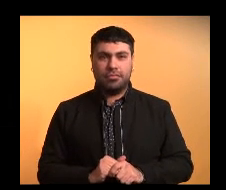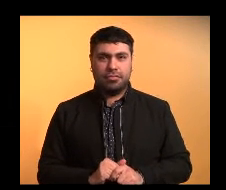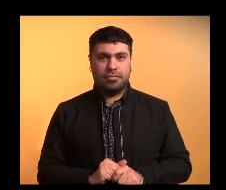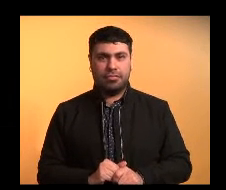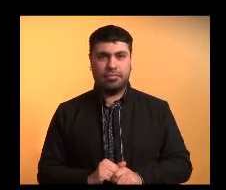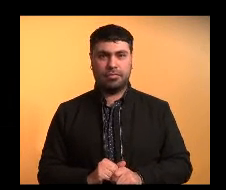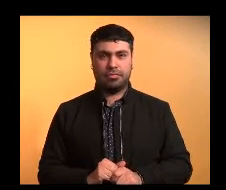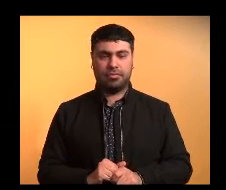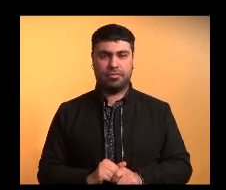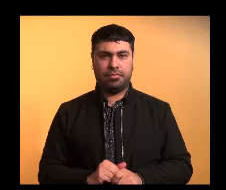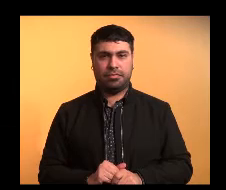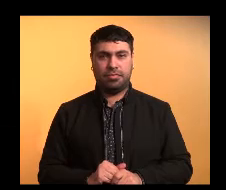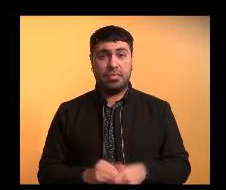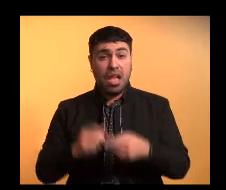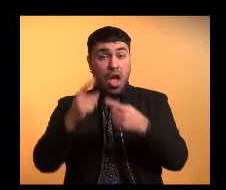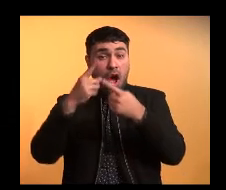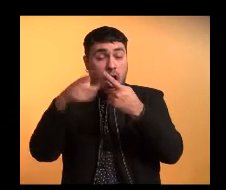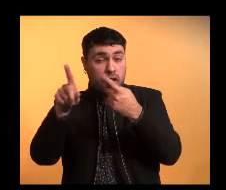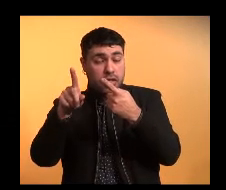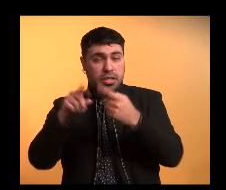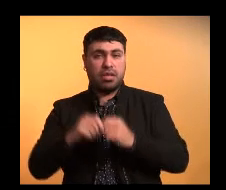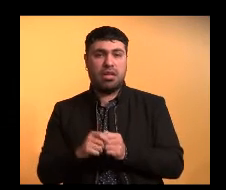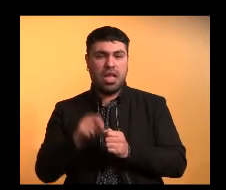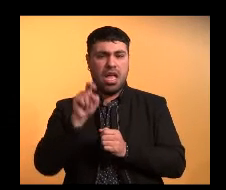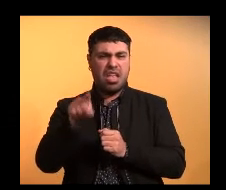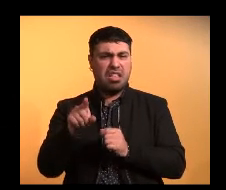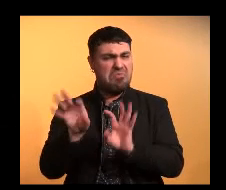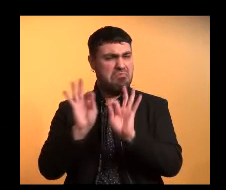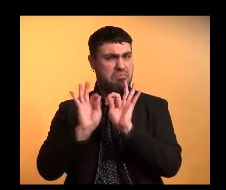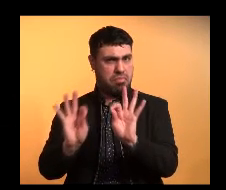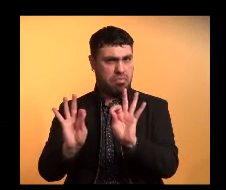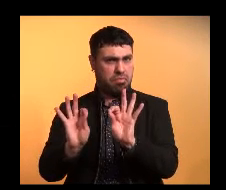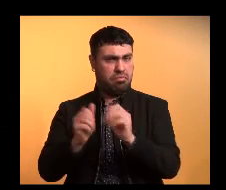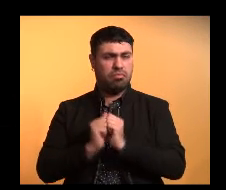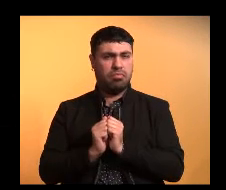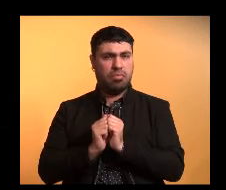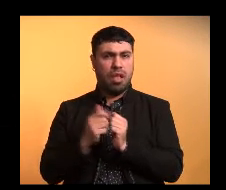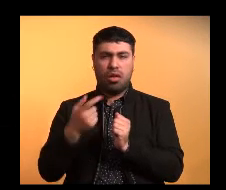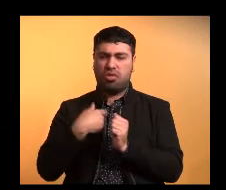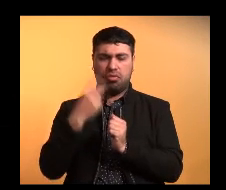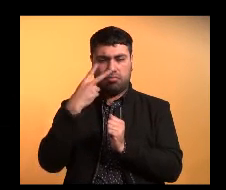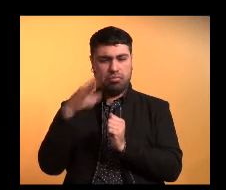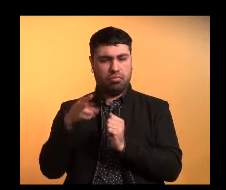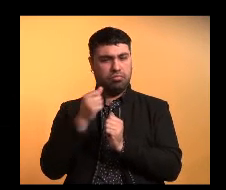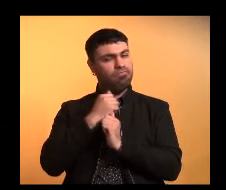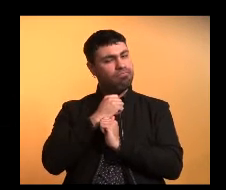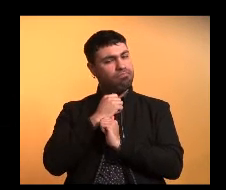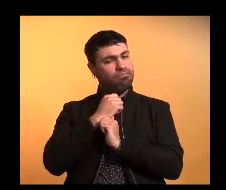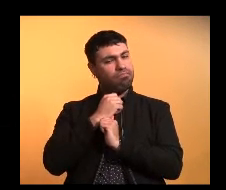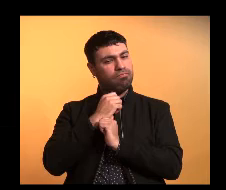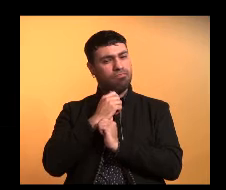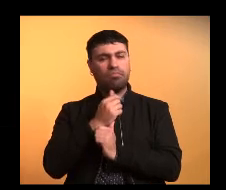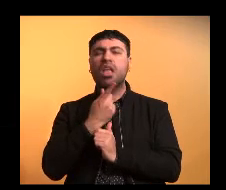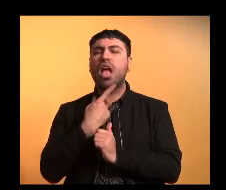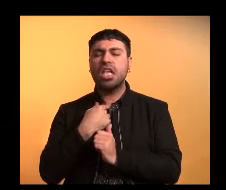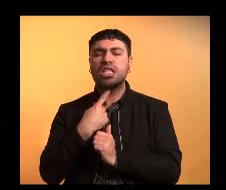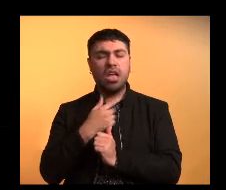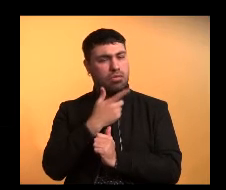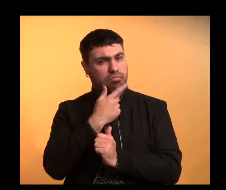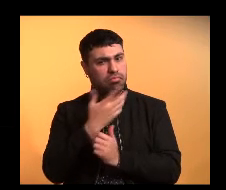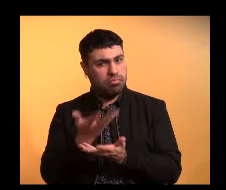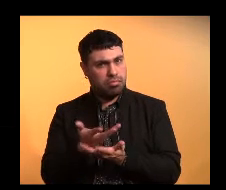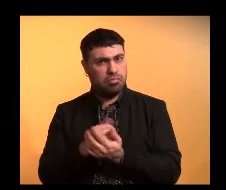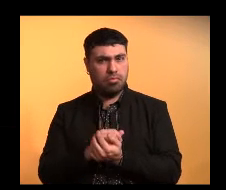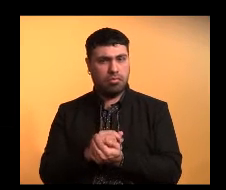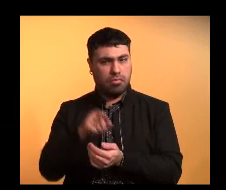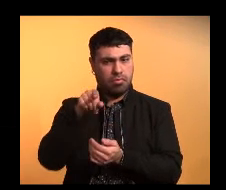Una especie bien particular que a mí me llama bastante la atención, yo la encuentro bastante interesante,